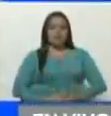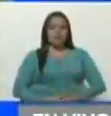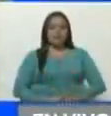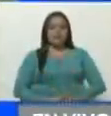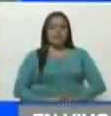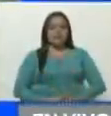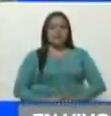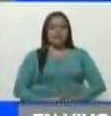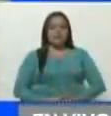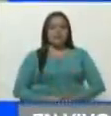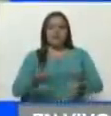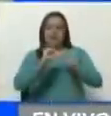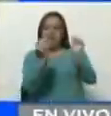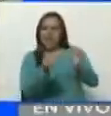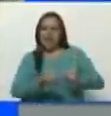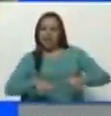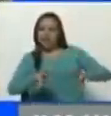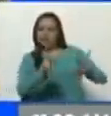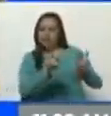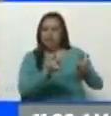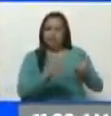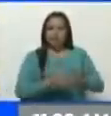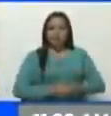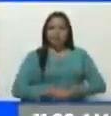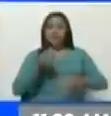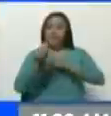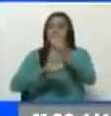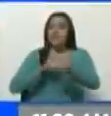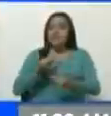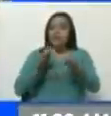el arte contemporáneo, creó el